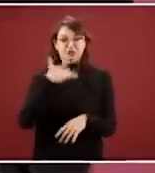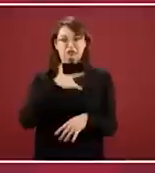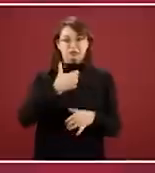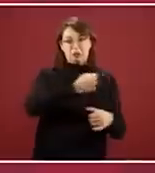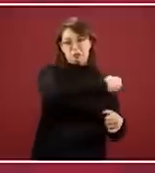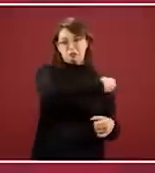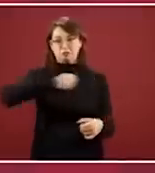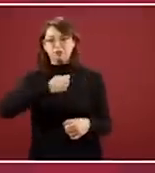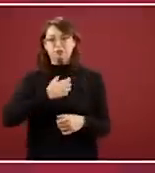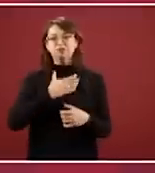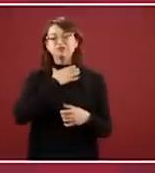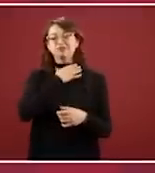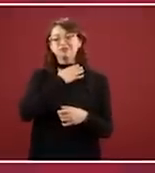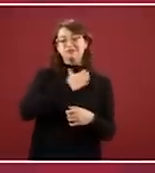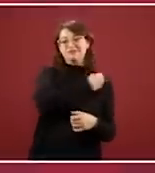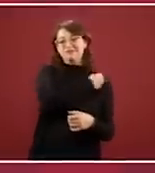así